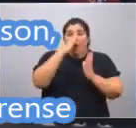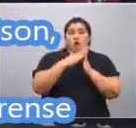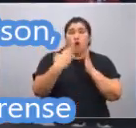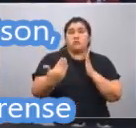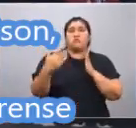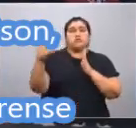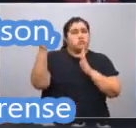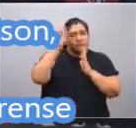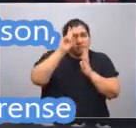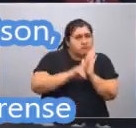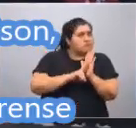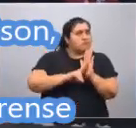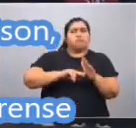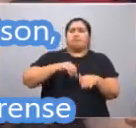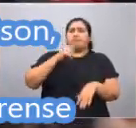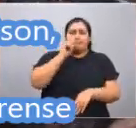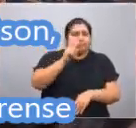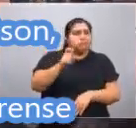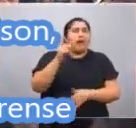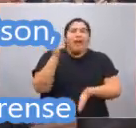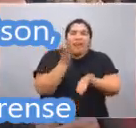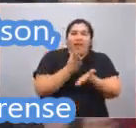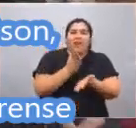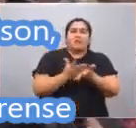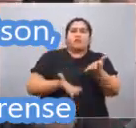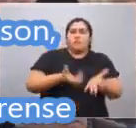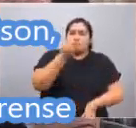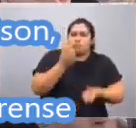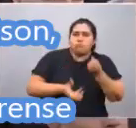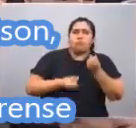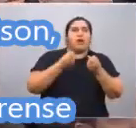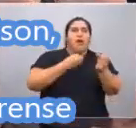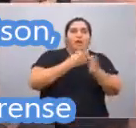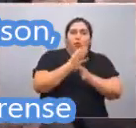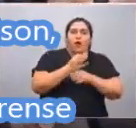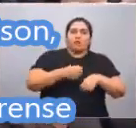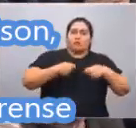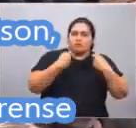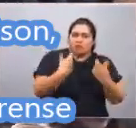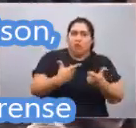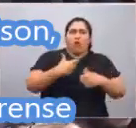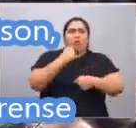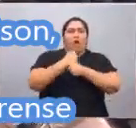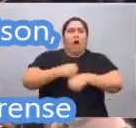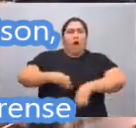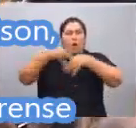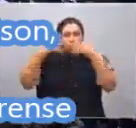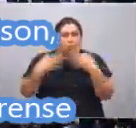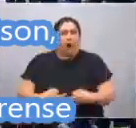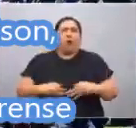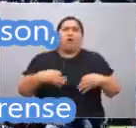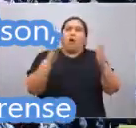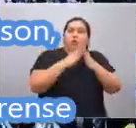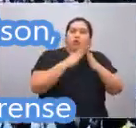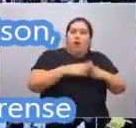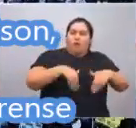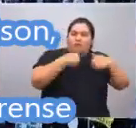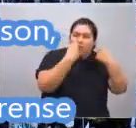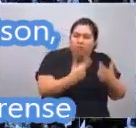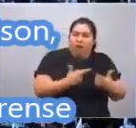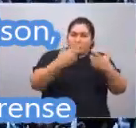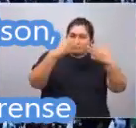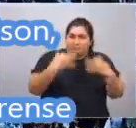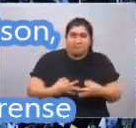Constitución que consagra derechos a la educación, al trabajo digno, a la vivienda digna. No